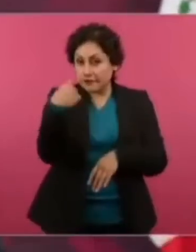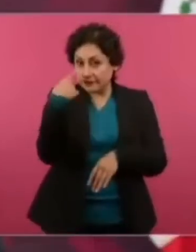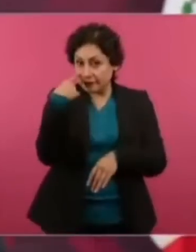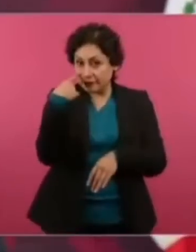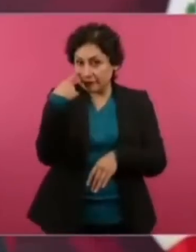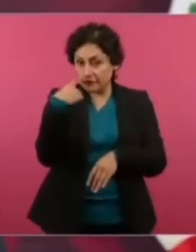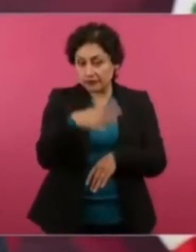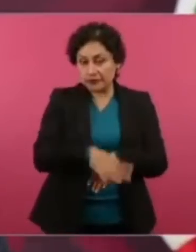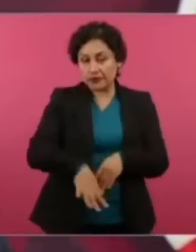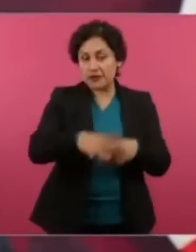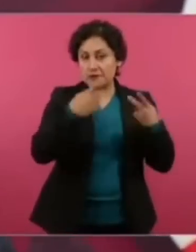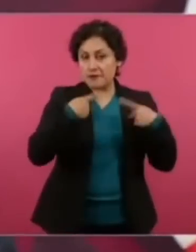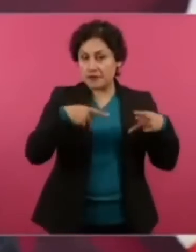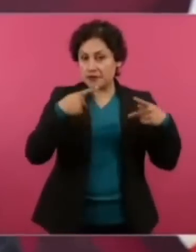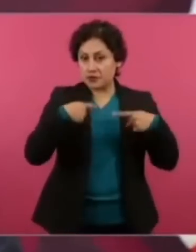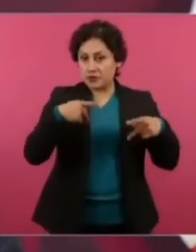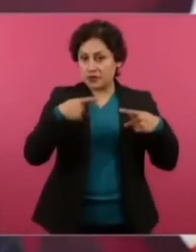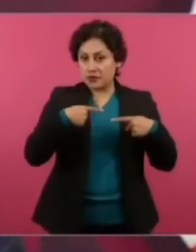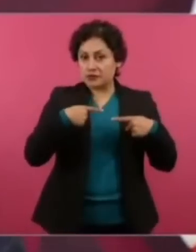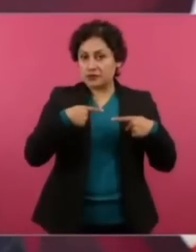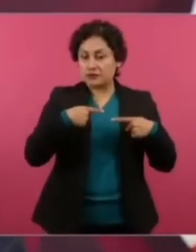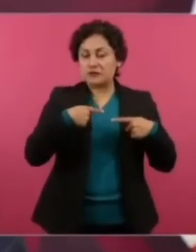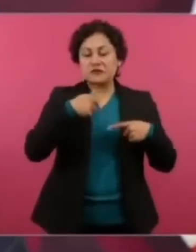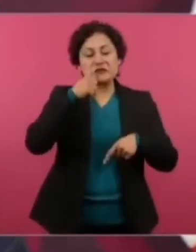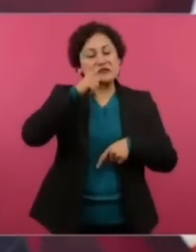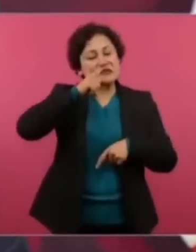reconoce, siempre apoya.